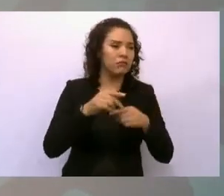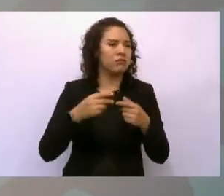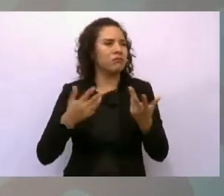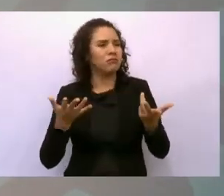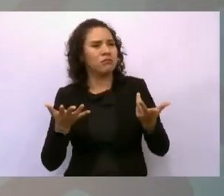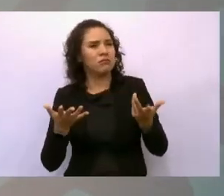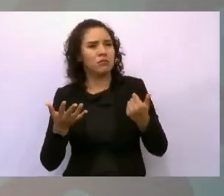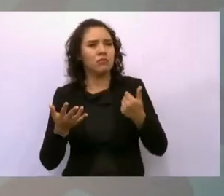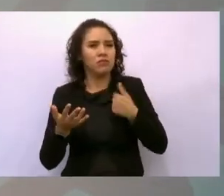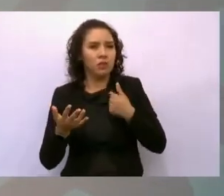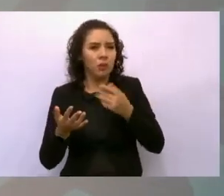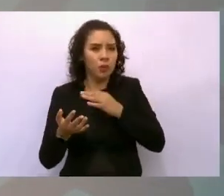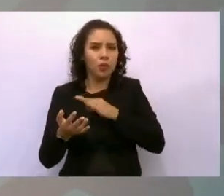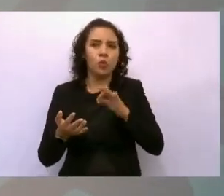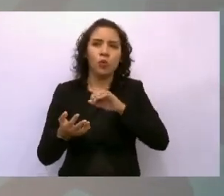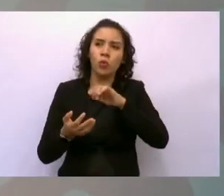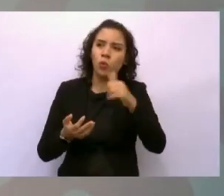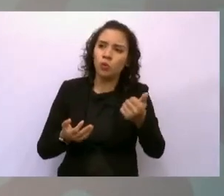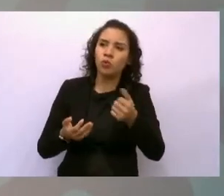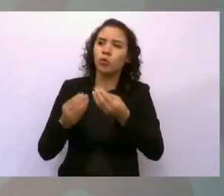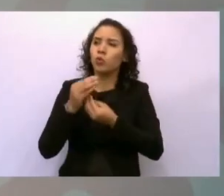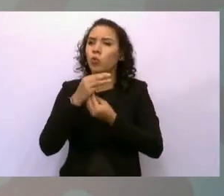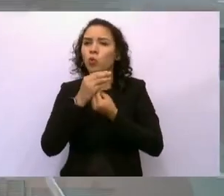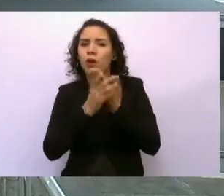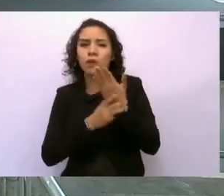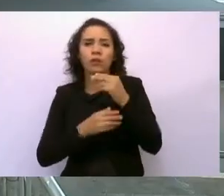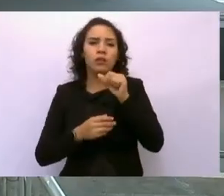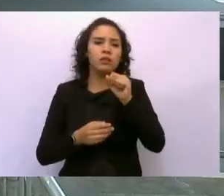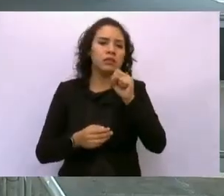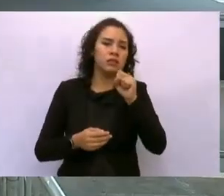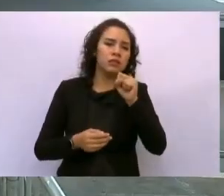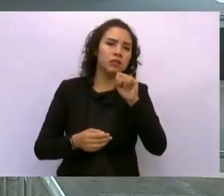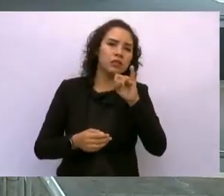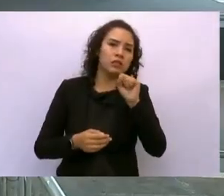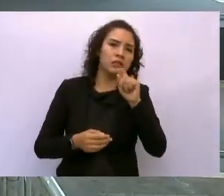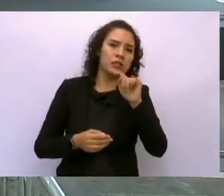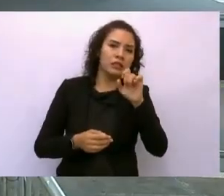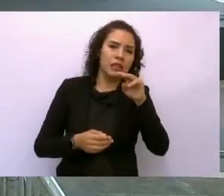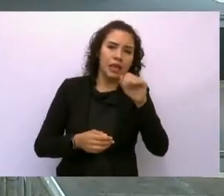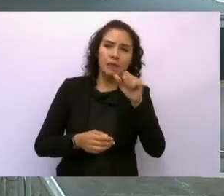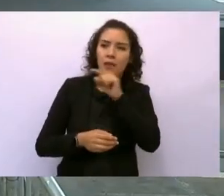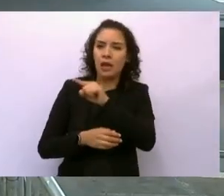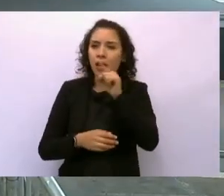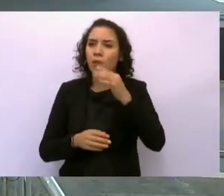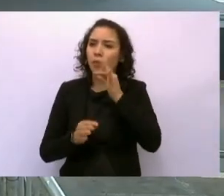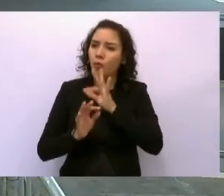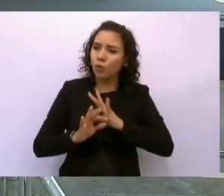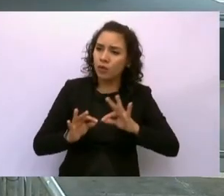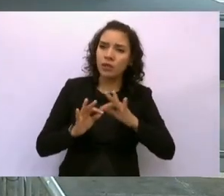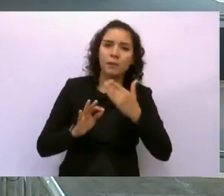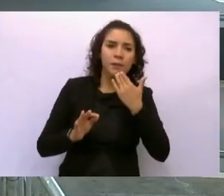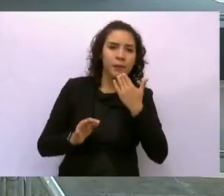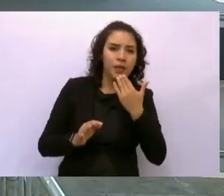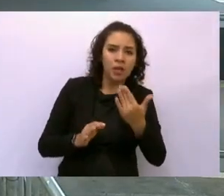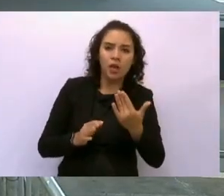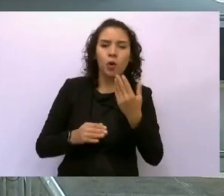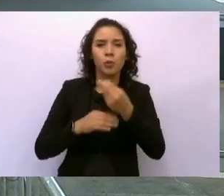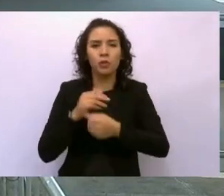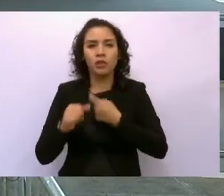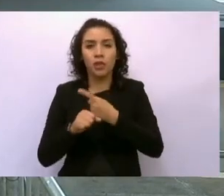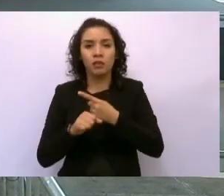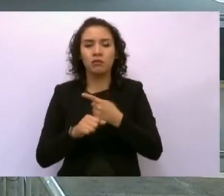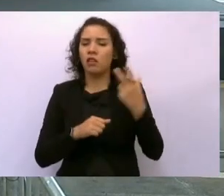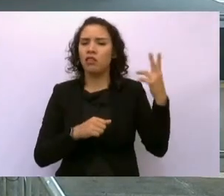entrara este sistema que ahora conocemos como IMSS Bienestar.